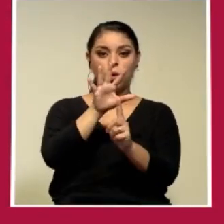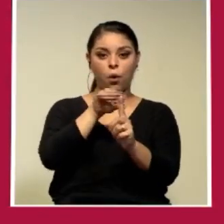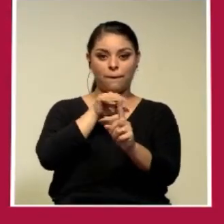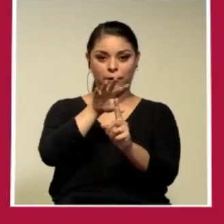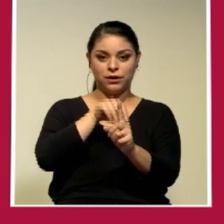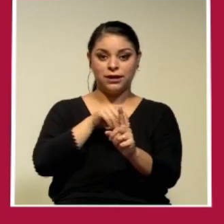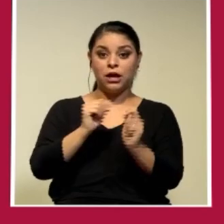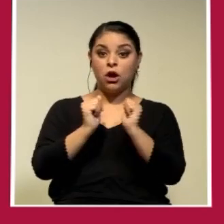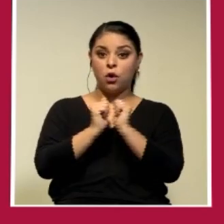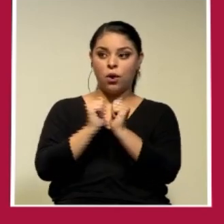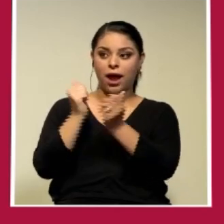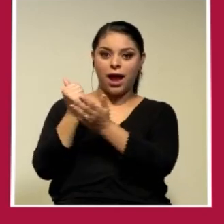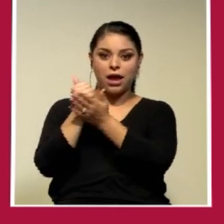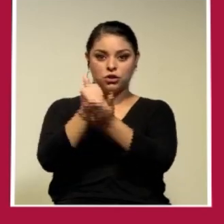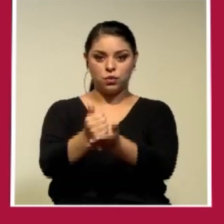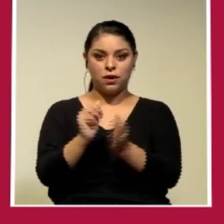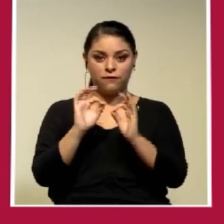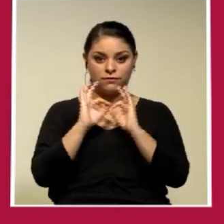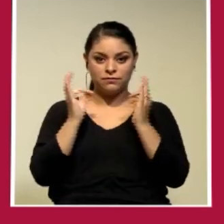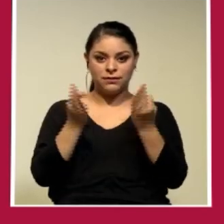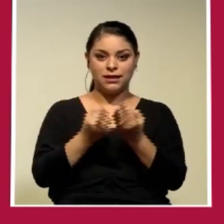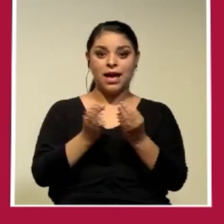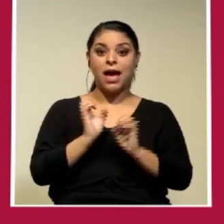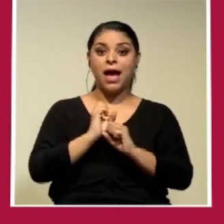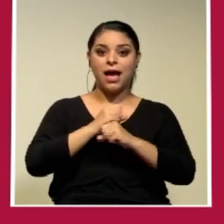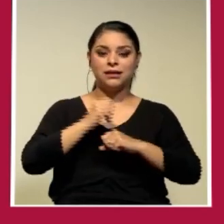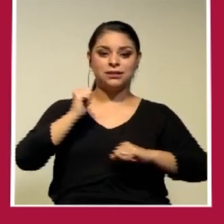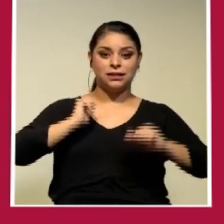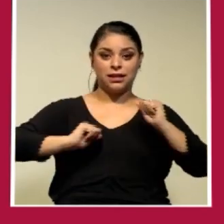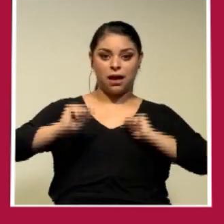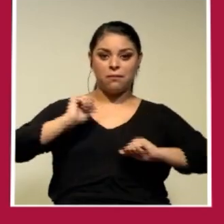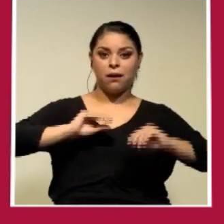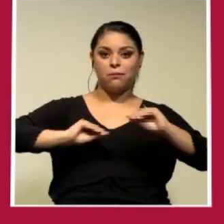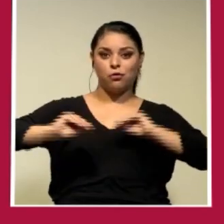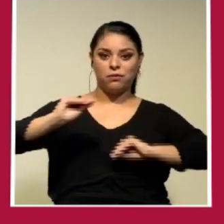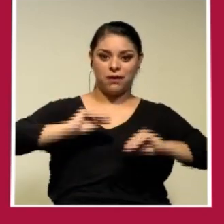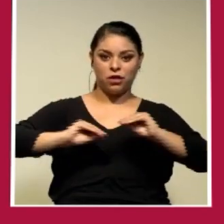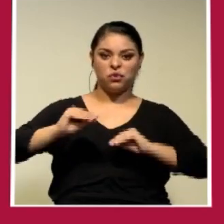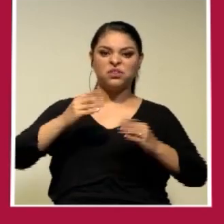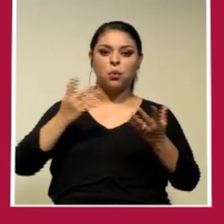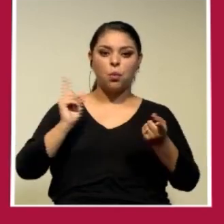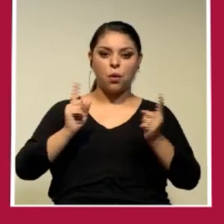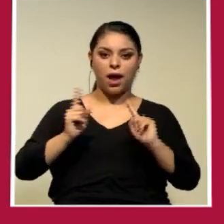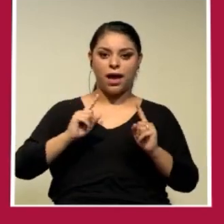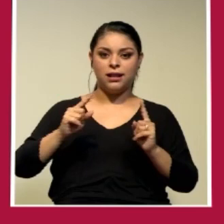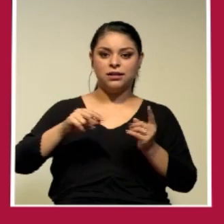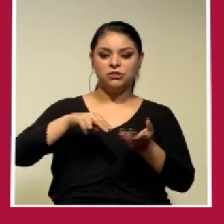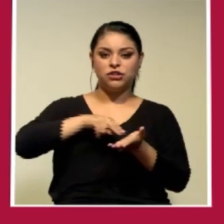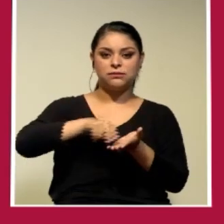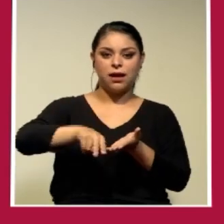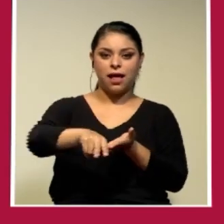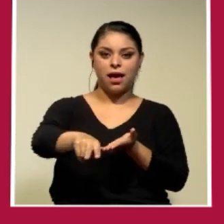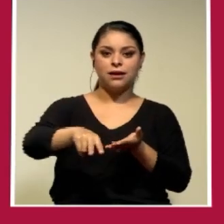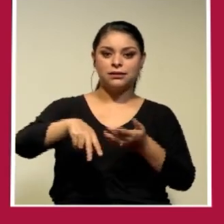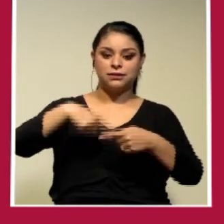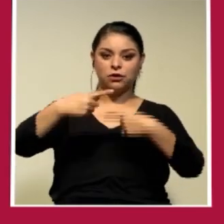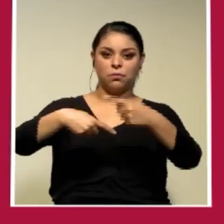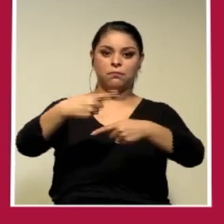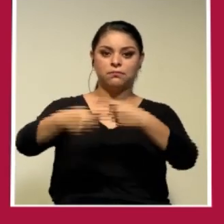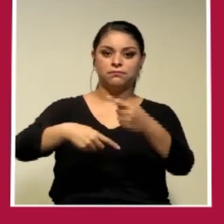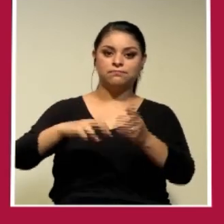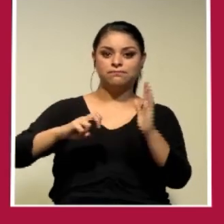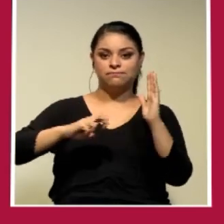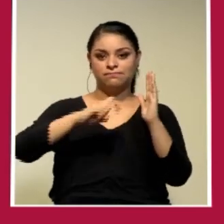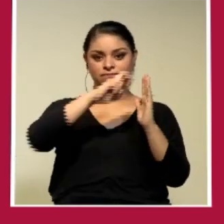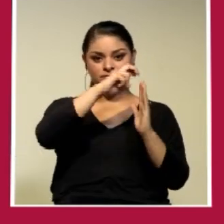de tu familia, realiza los movimientos propuestos en el cuento. Resbalar, arrastrar, trepar y rodar. Decile a